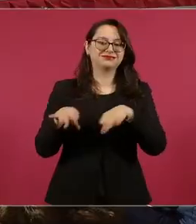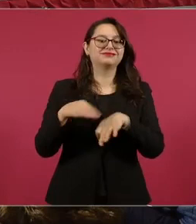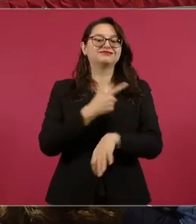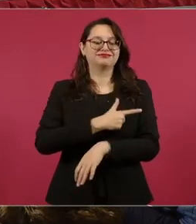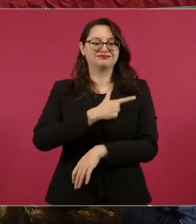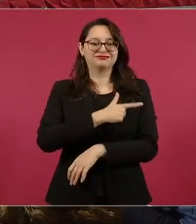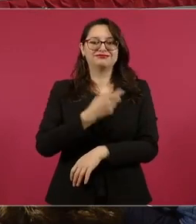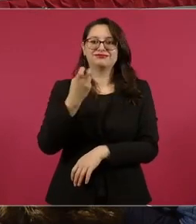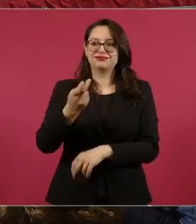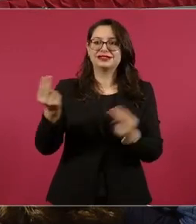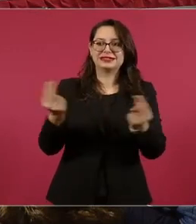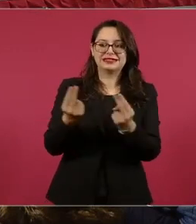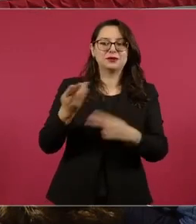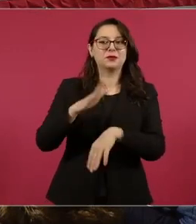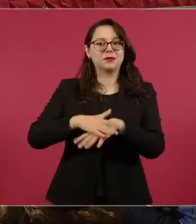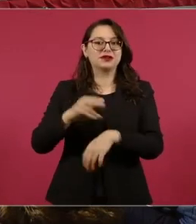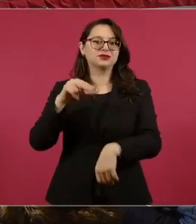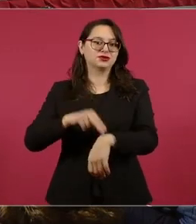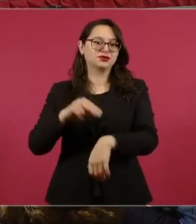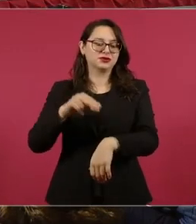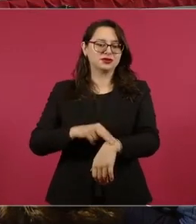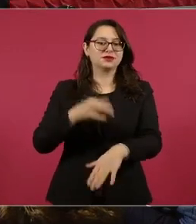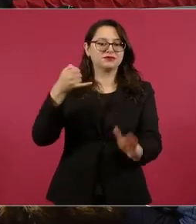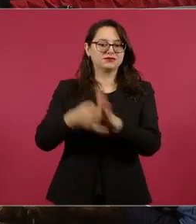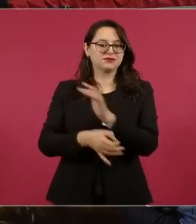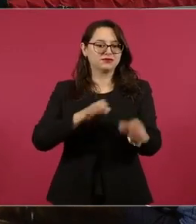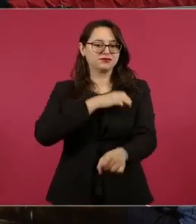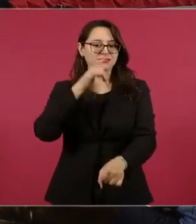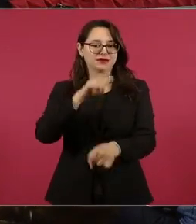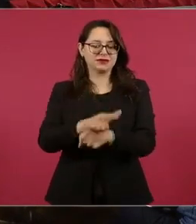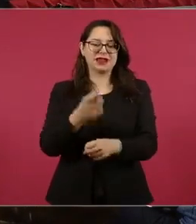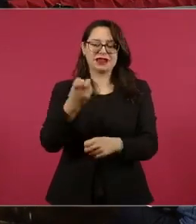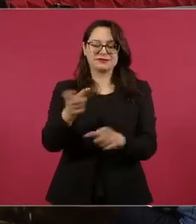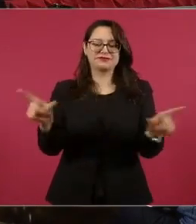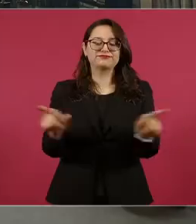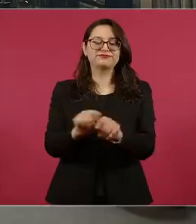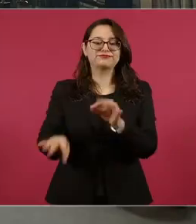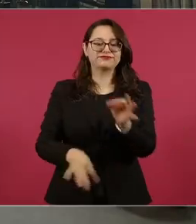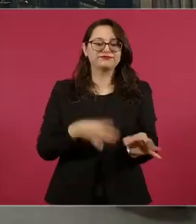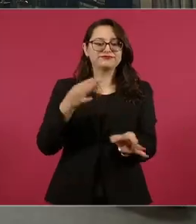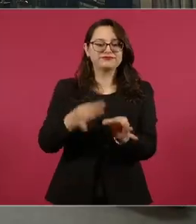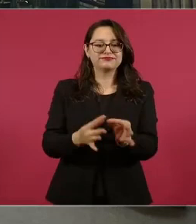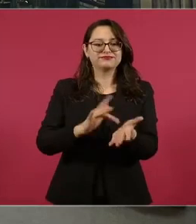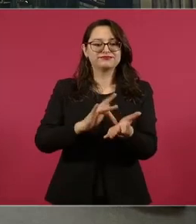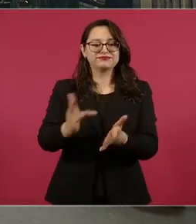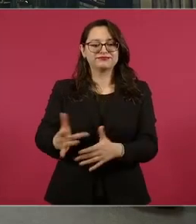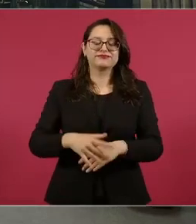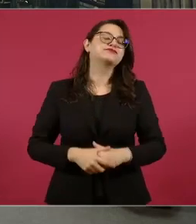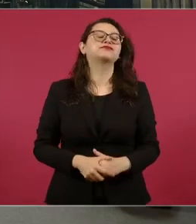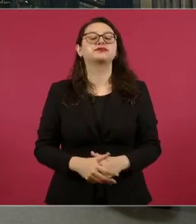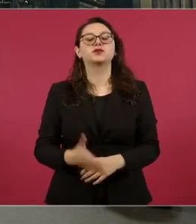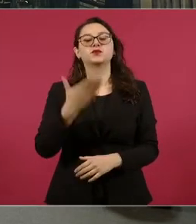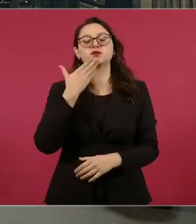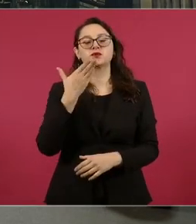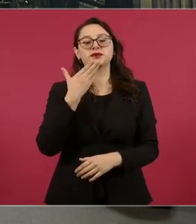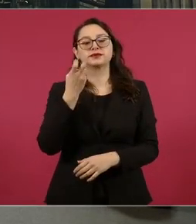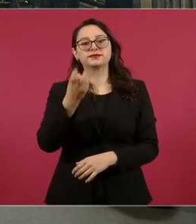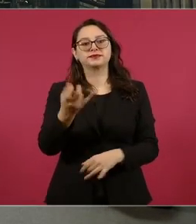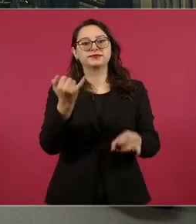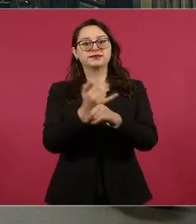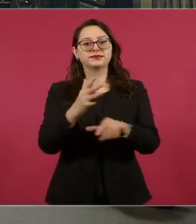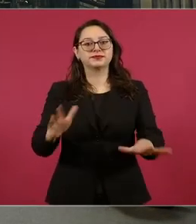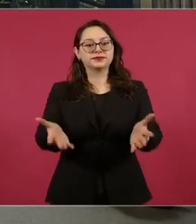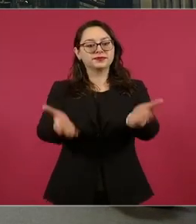cuo Muchas gracias Muy bien pues este es el informe Vamos